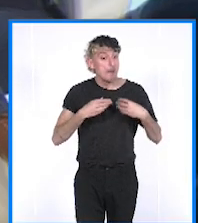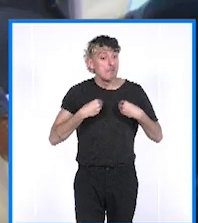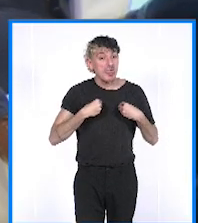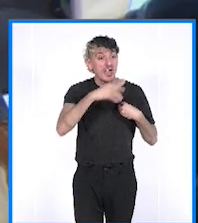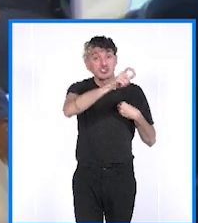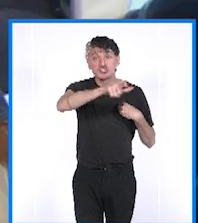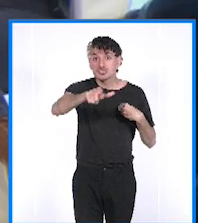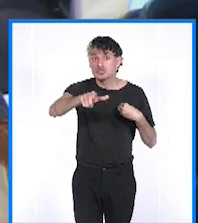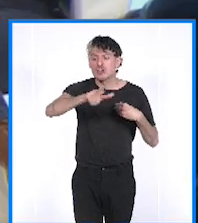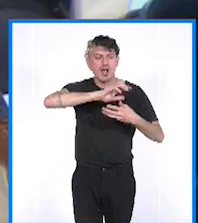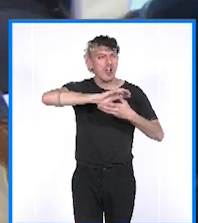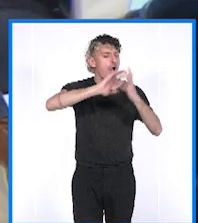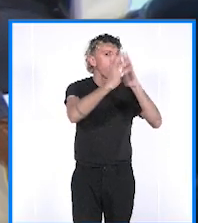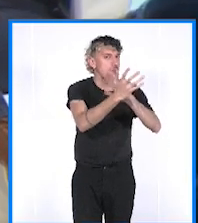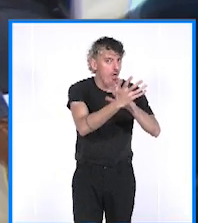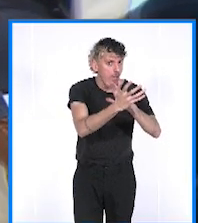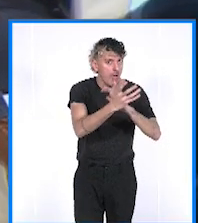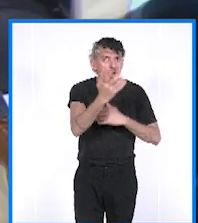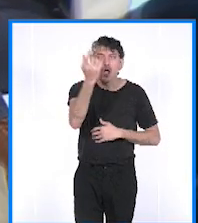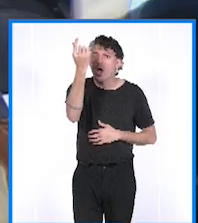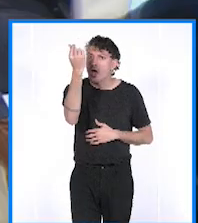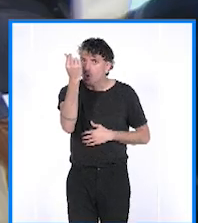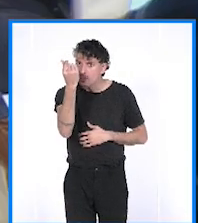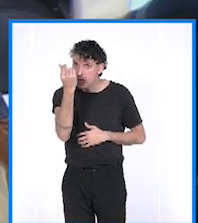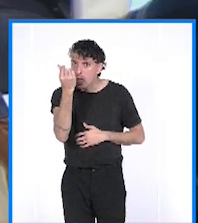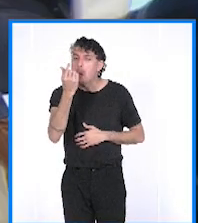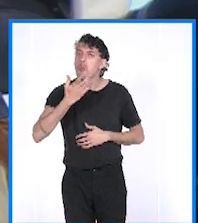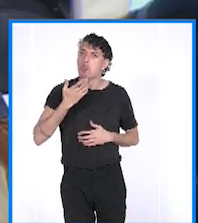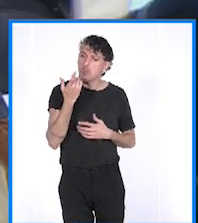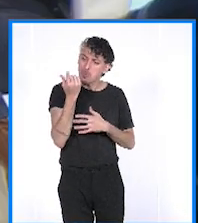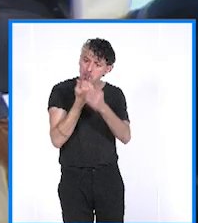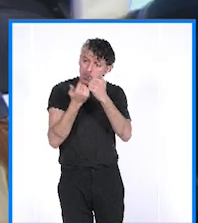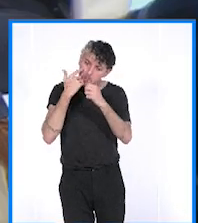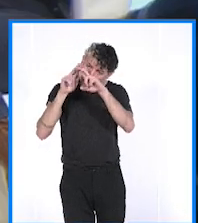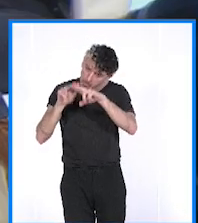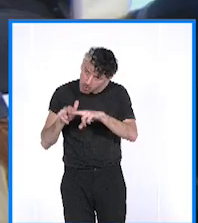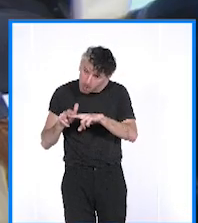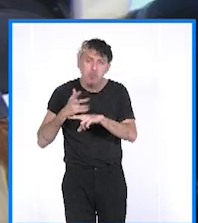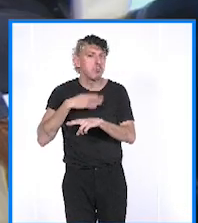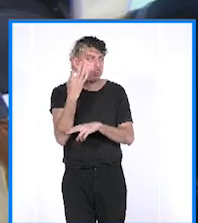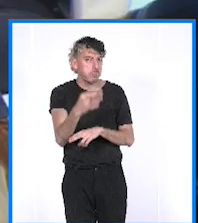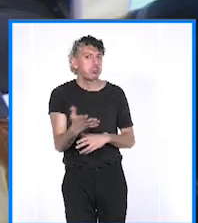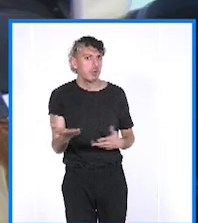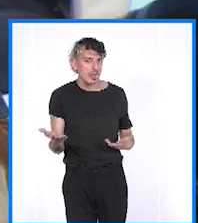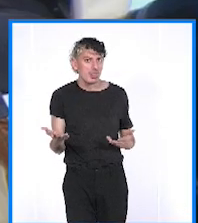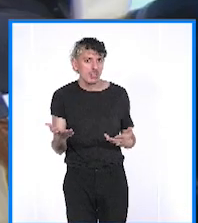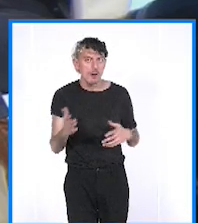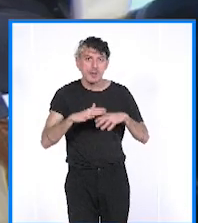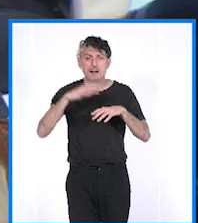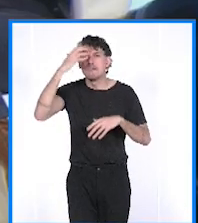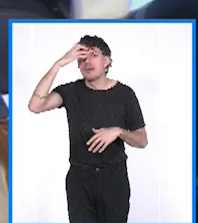vidas se puede gestionar económicamente o sea es viable Y eso es para para la junta directiva para patronatos